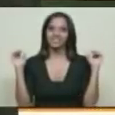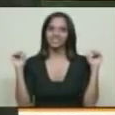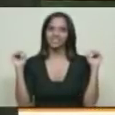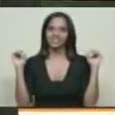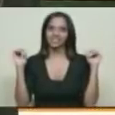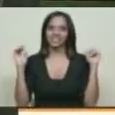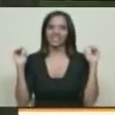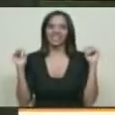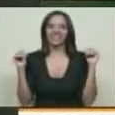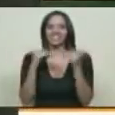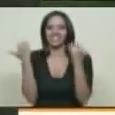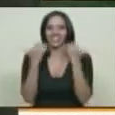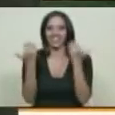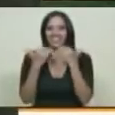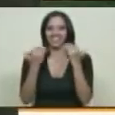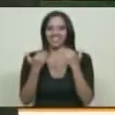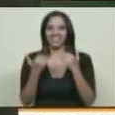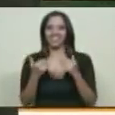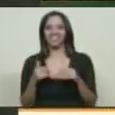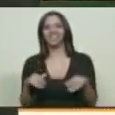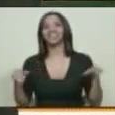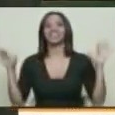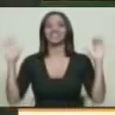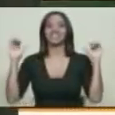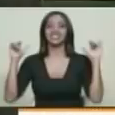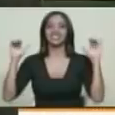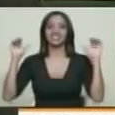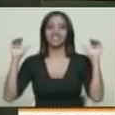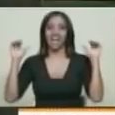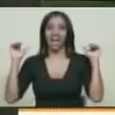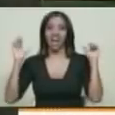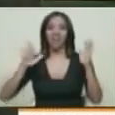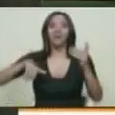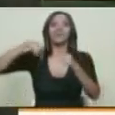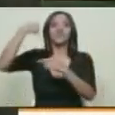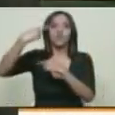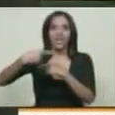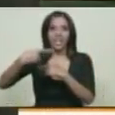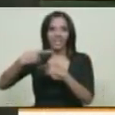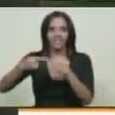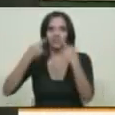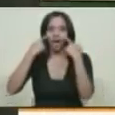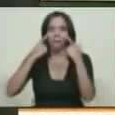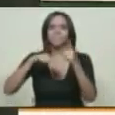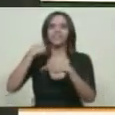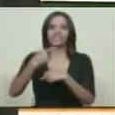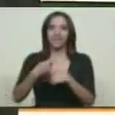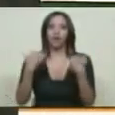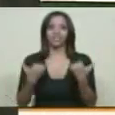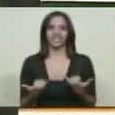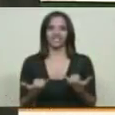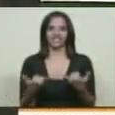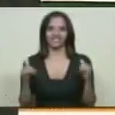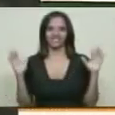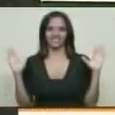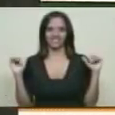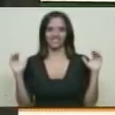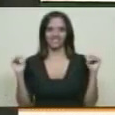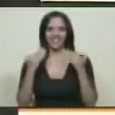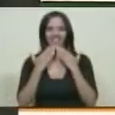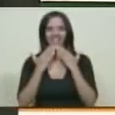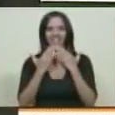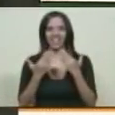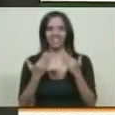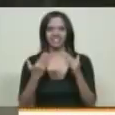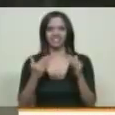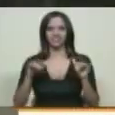Nos despedimos. Nos vemos. Cheverito, chao. Hasta luego. Nos vemos mañana o ya. Muchísimas gracias a la compañera y a